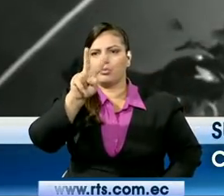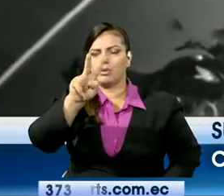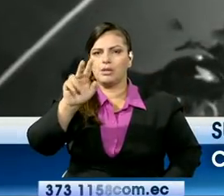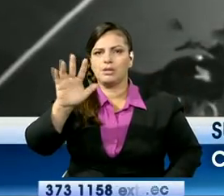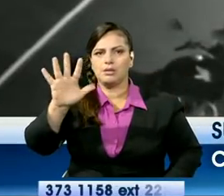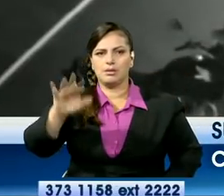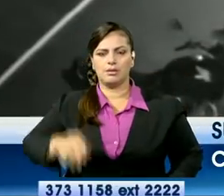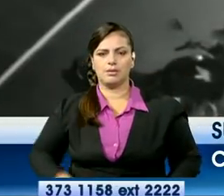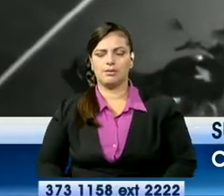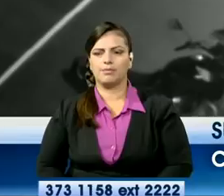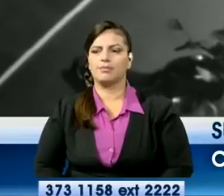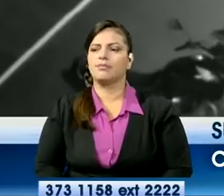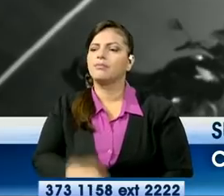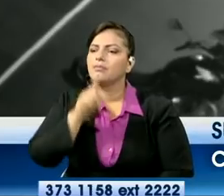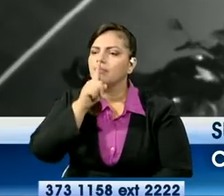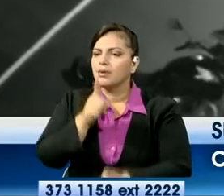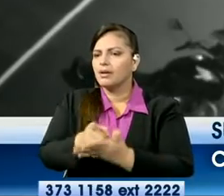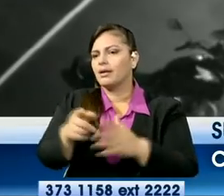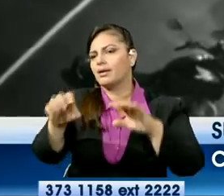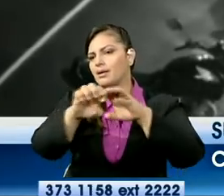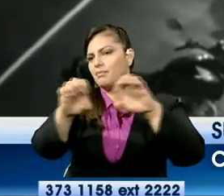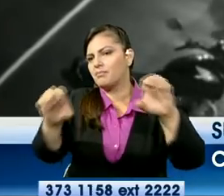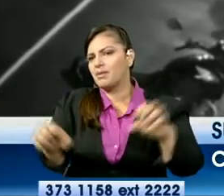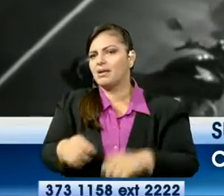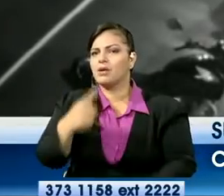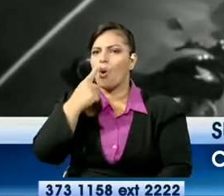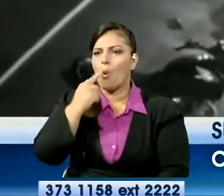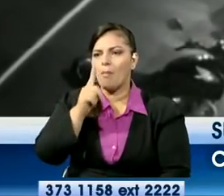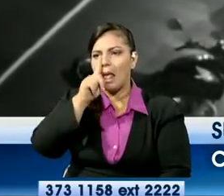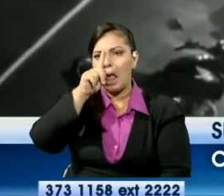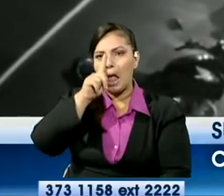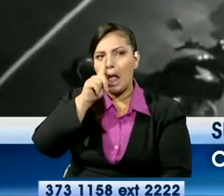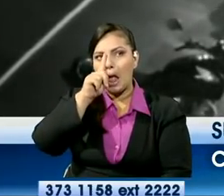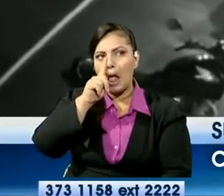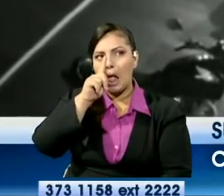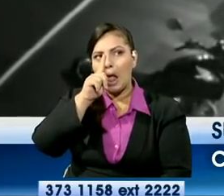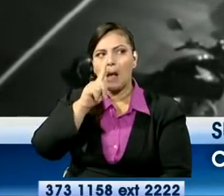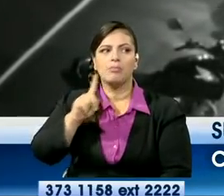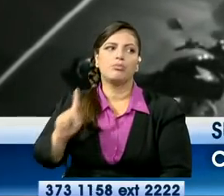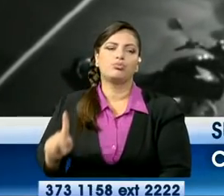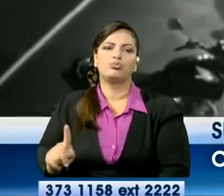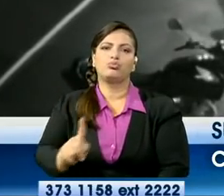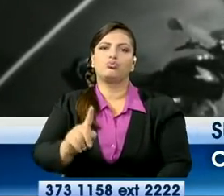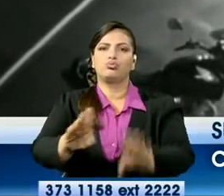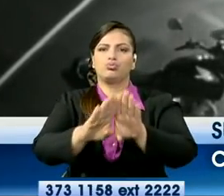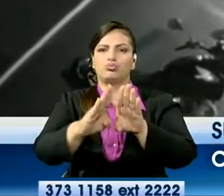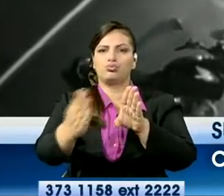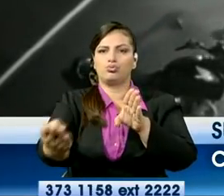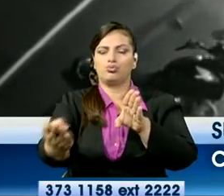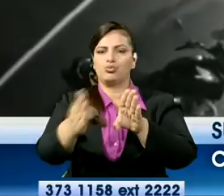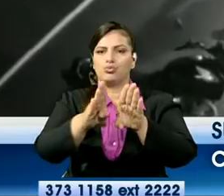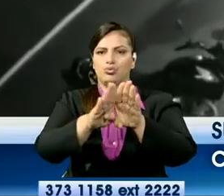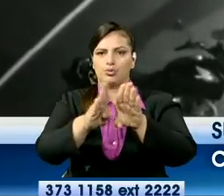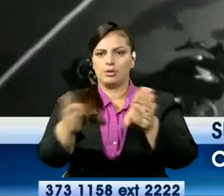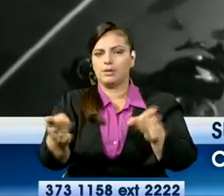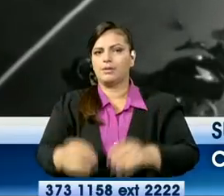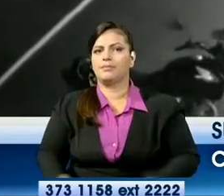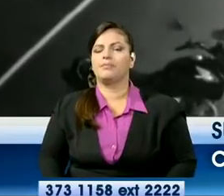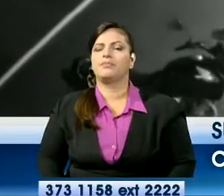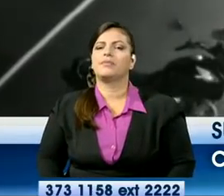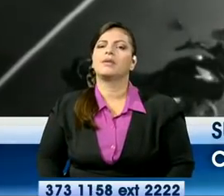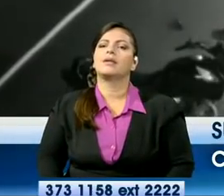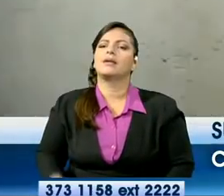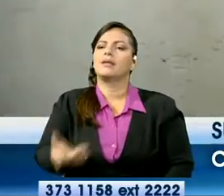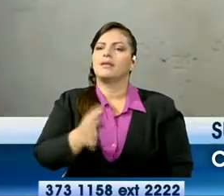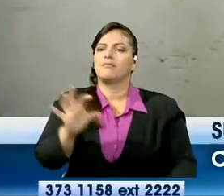al salir de local. Se le pasó el no dejarnos con candado como siempre pasamos y eso